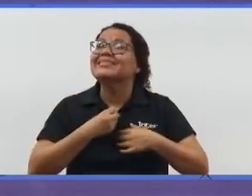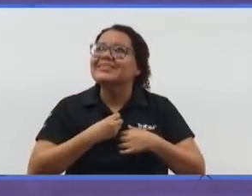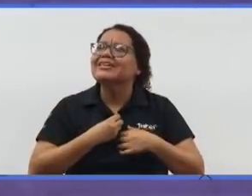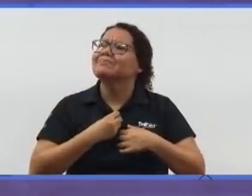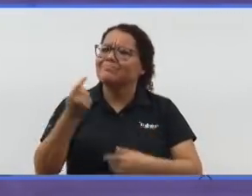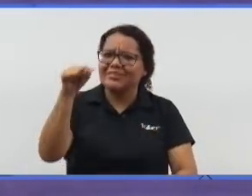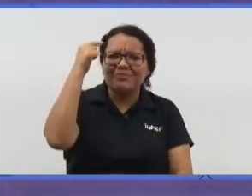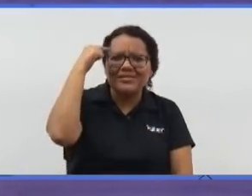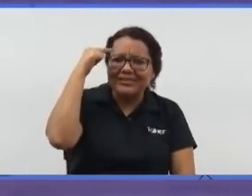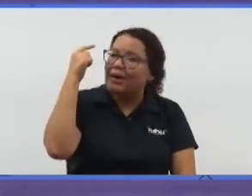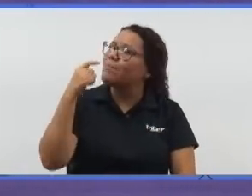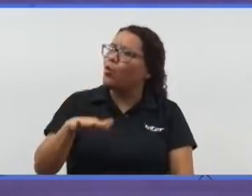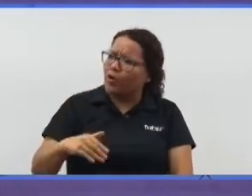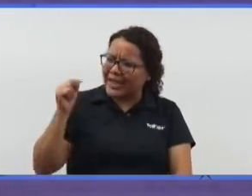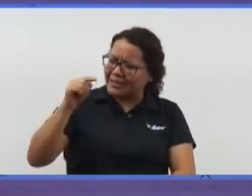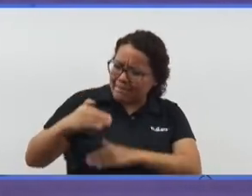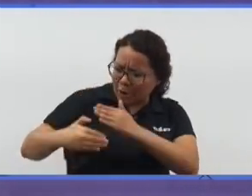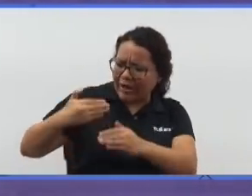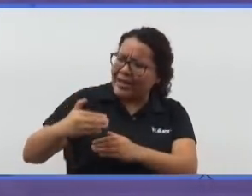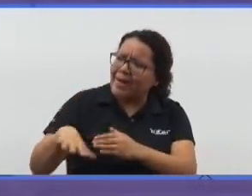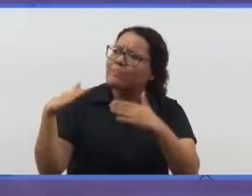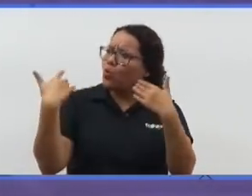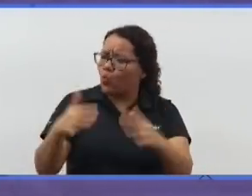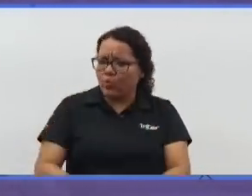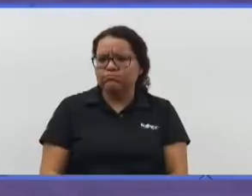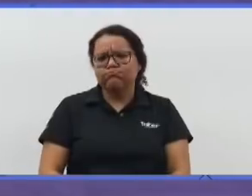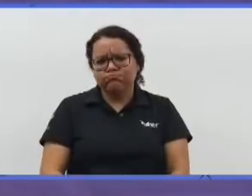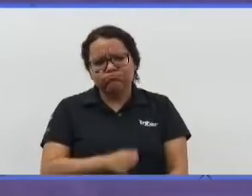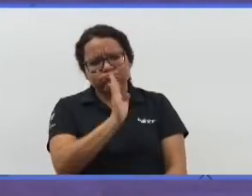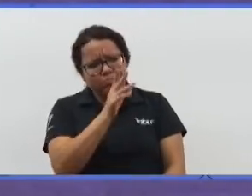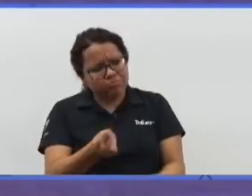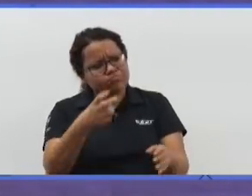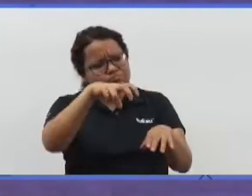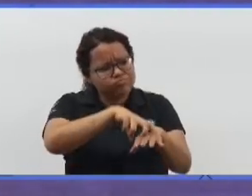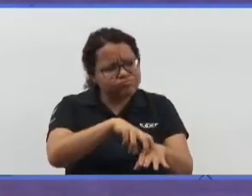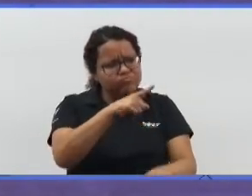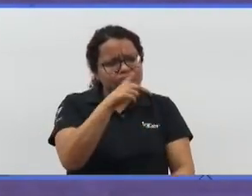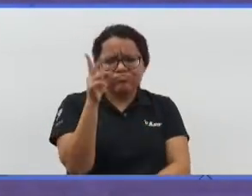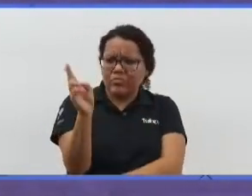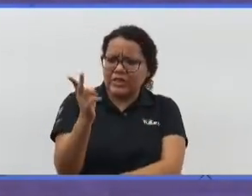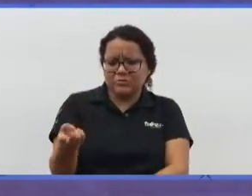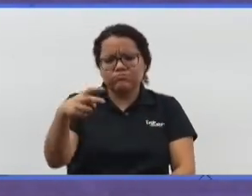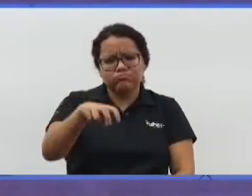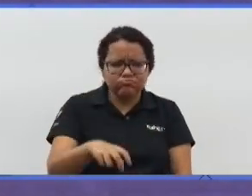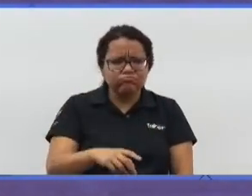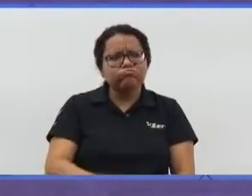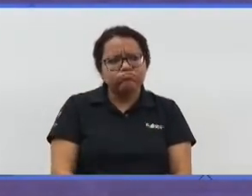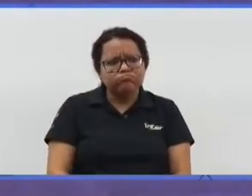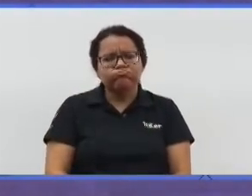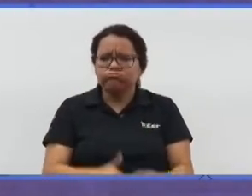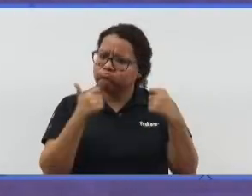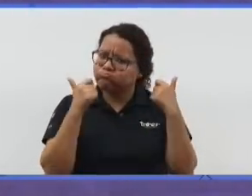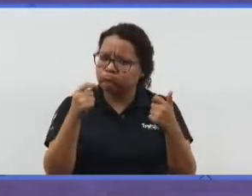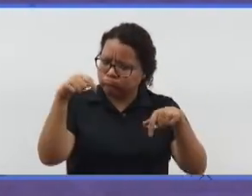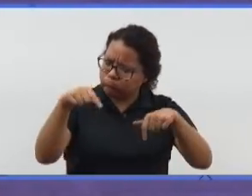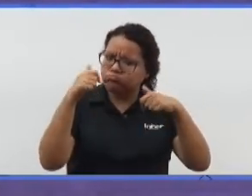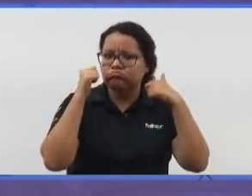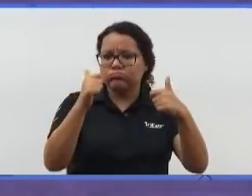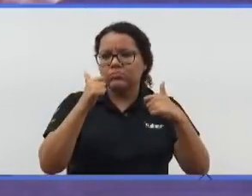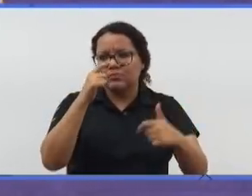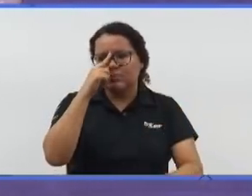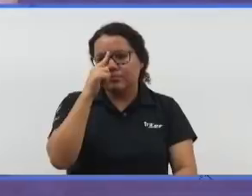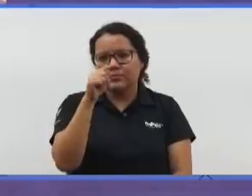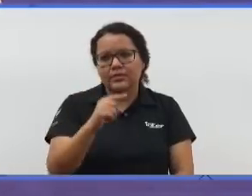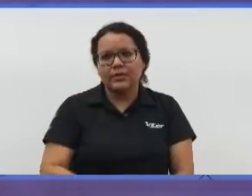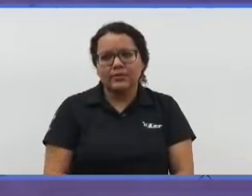pasar por este proceso valió la pena subirnos al bus vale la pena tomar ese taxi vale la pena comprar ese boleto de tren o de avión valió la pena